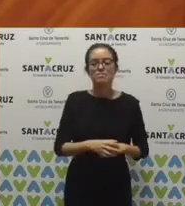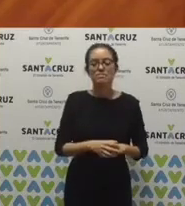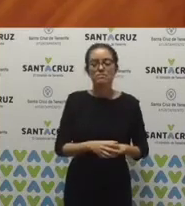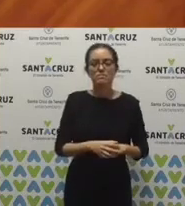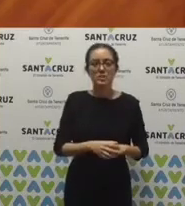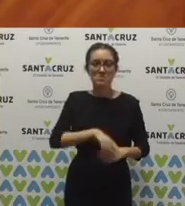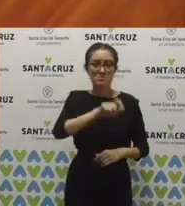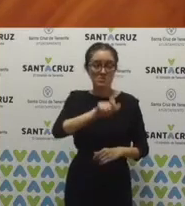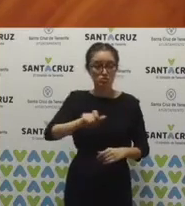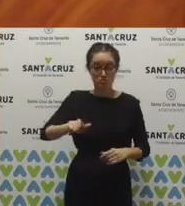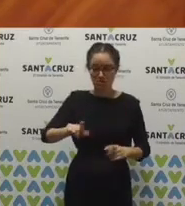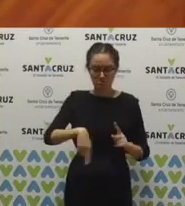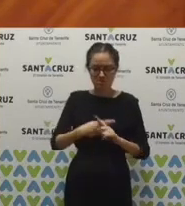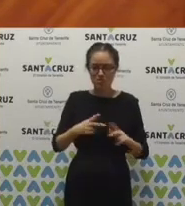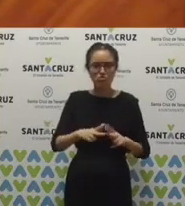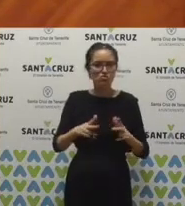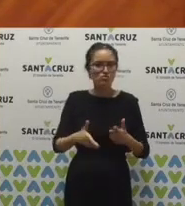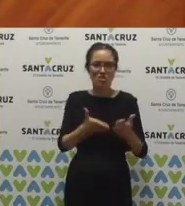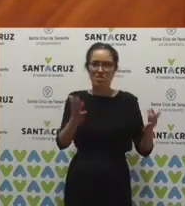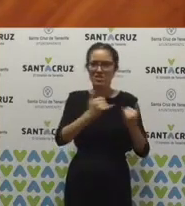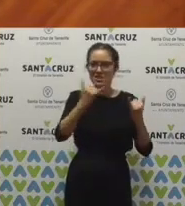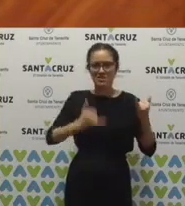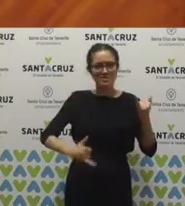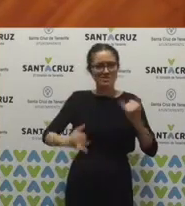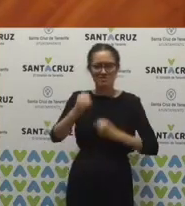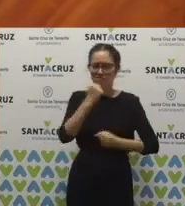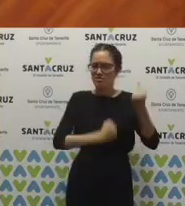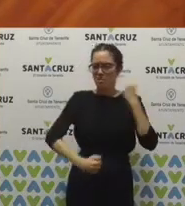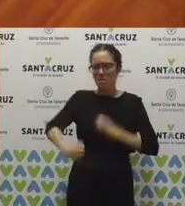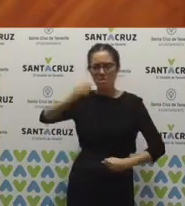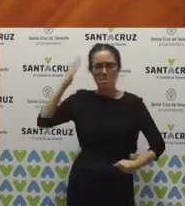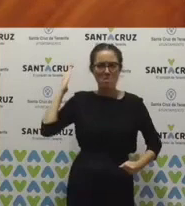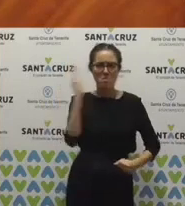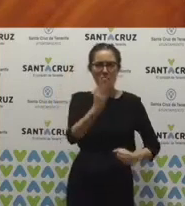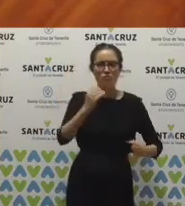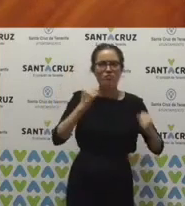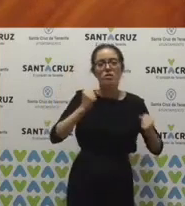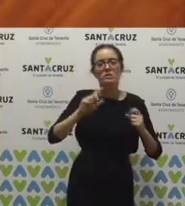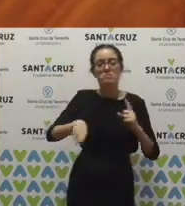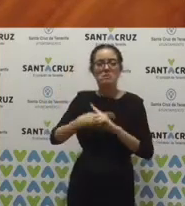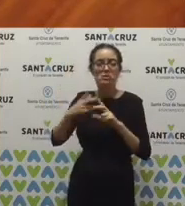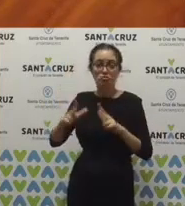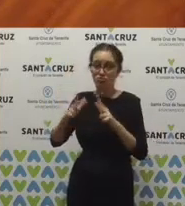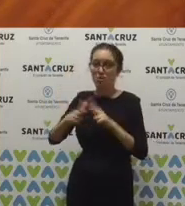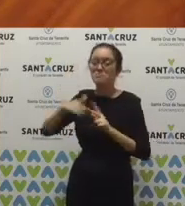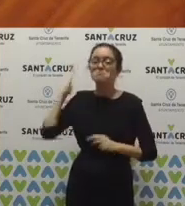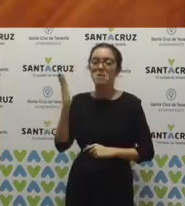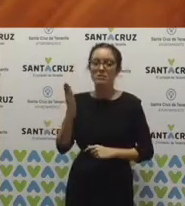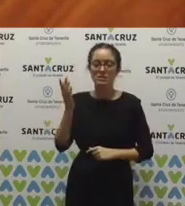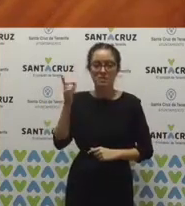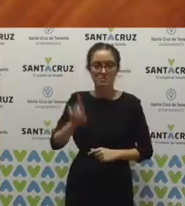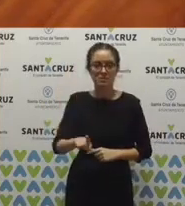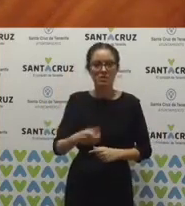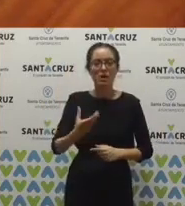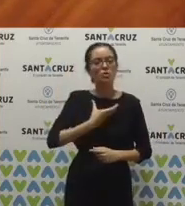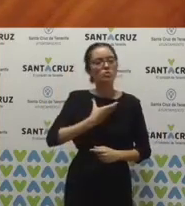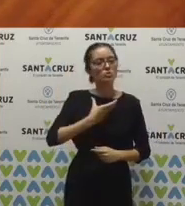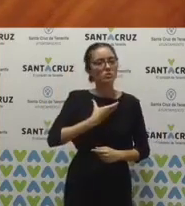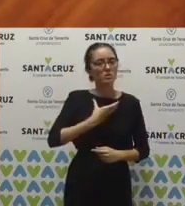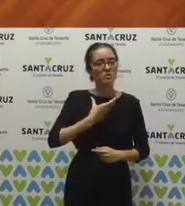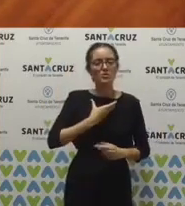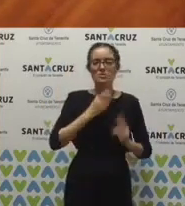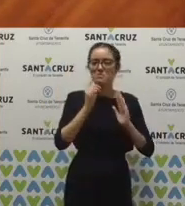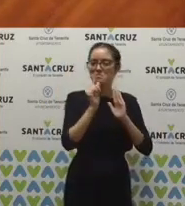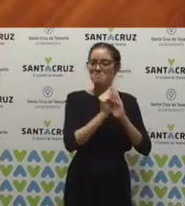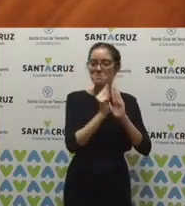general en una tremenda crisis económica y social el ayuntamiento tiene el deber y la obligación de tomar todas las medidas